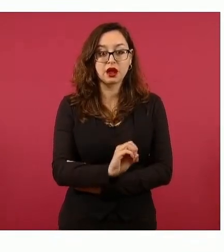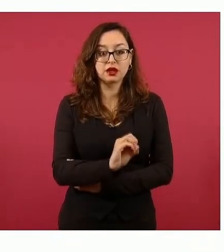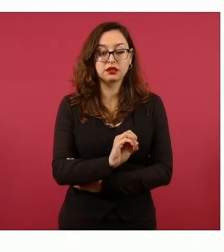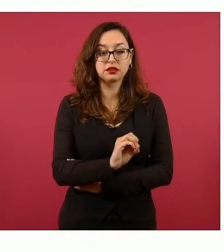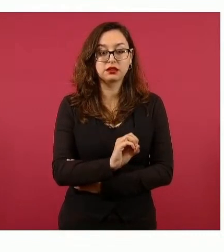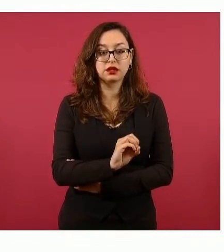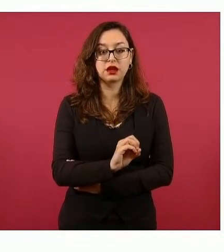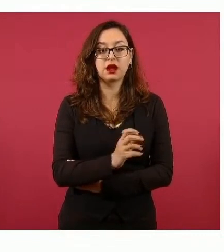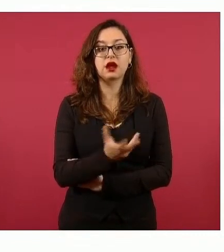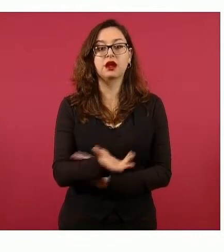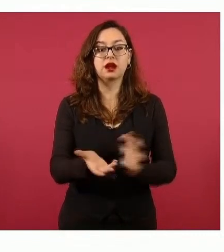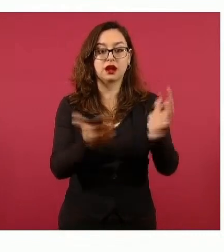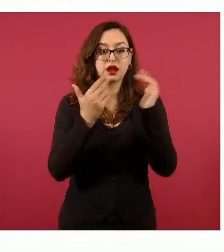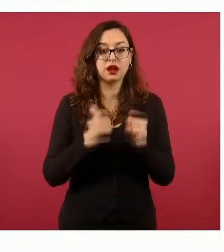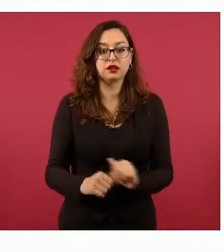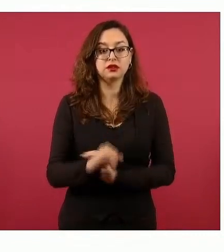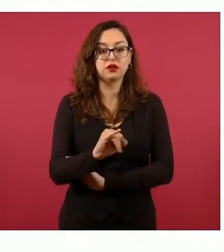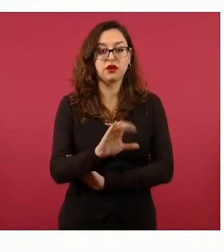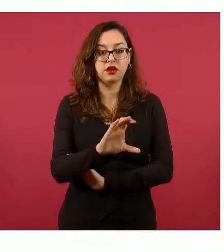ICA,